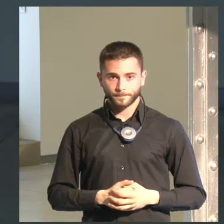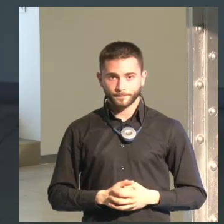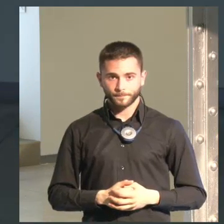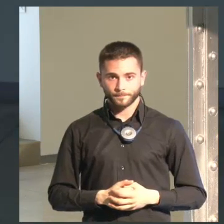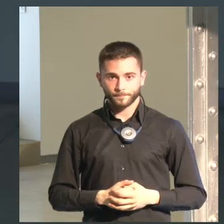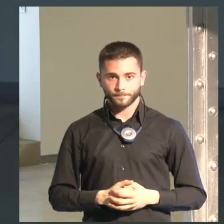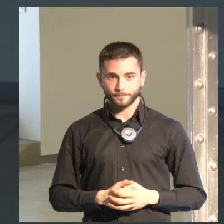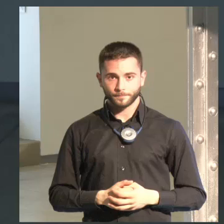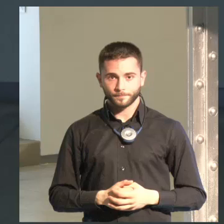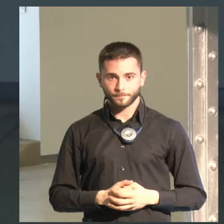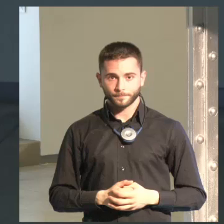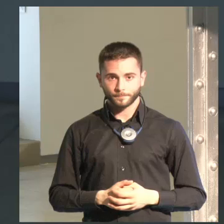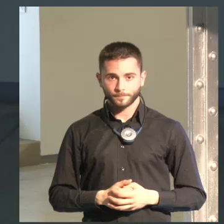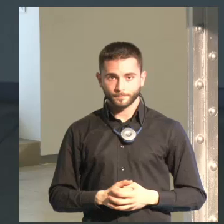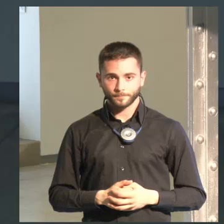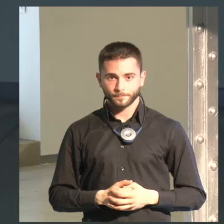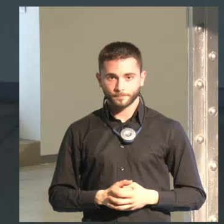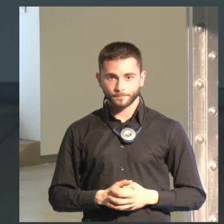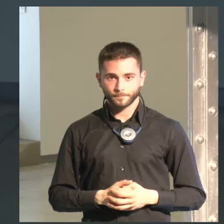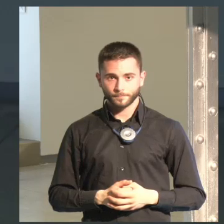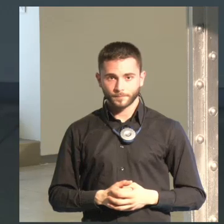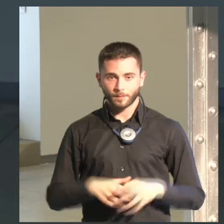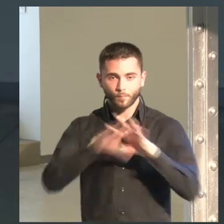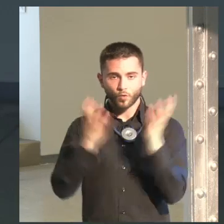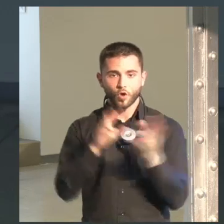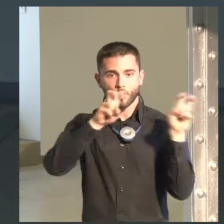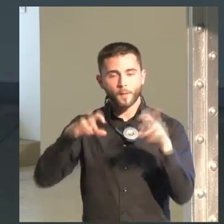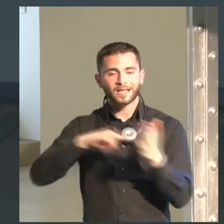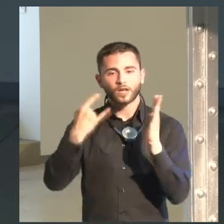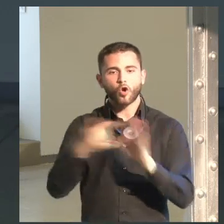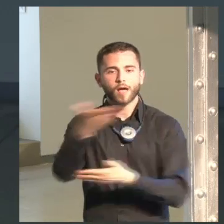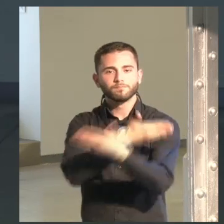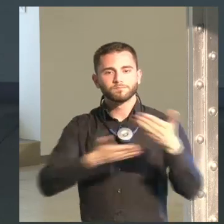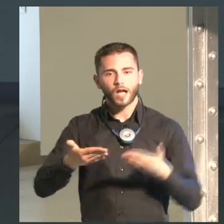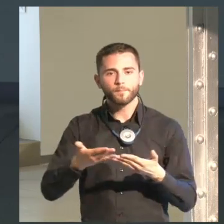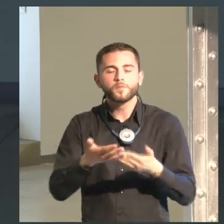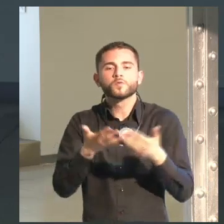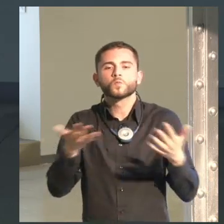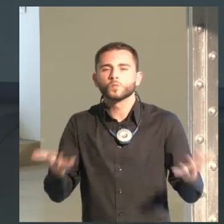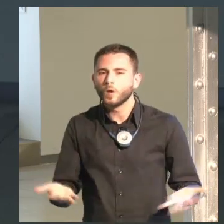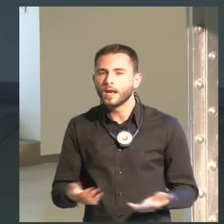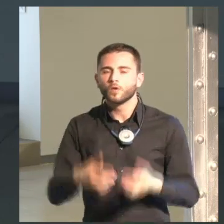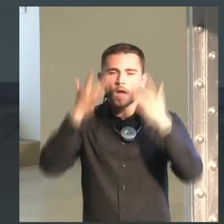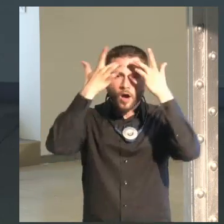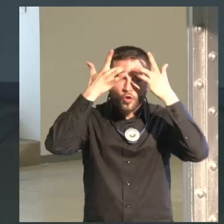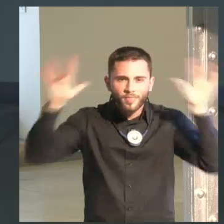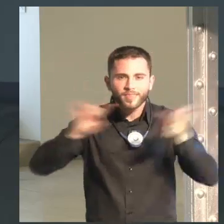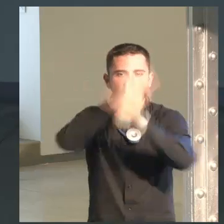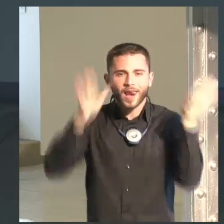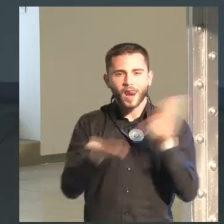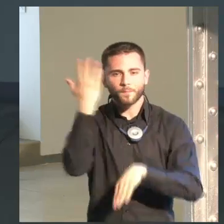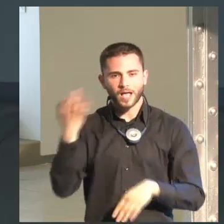de qué supone ese intercambio que estamos haciendo en este mundo de las nuevas tecnologías, para que haya una conciencia más clara de cuál es